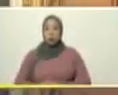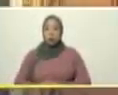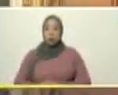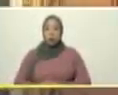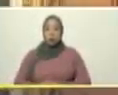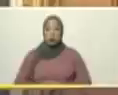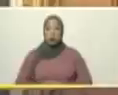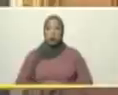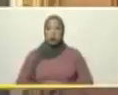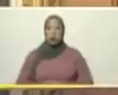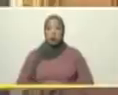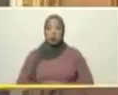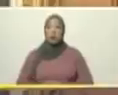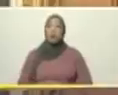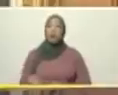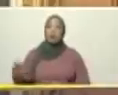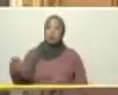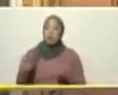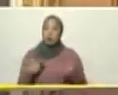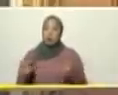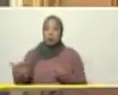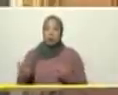y fue la declaración